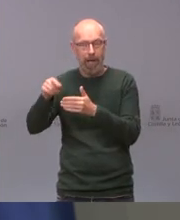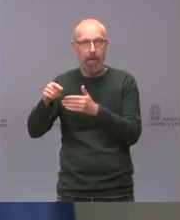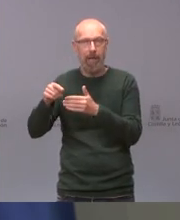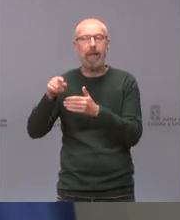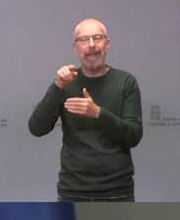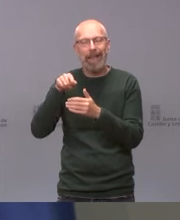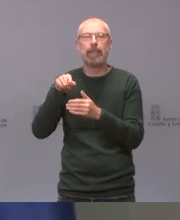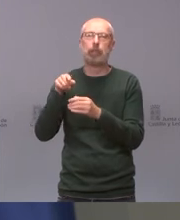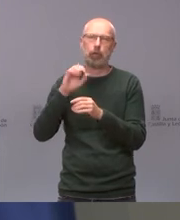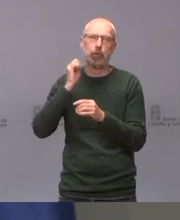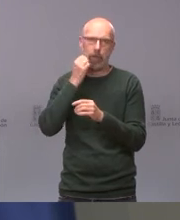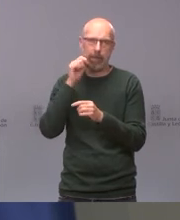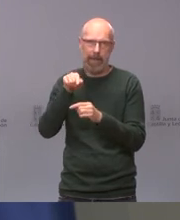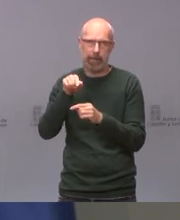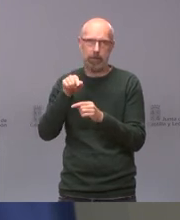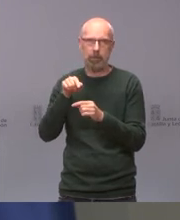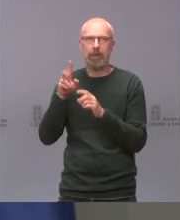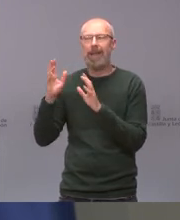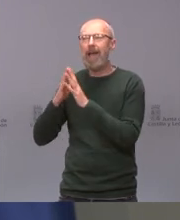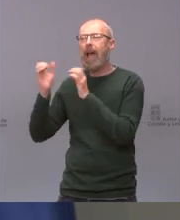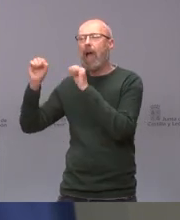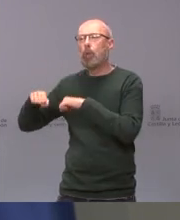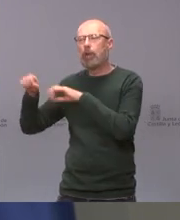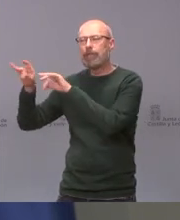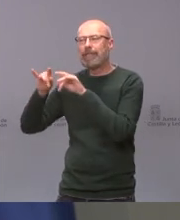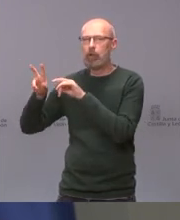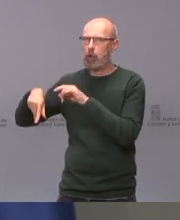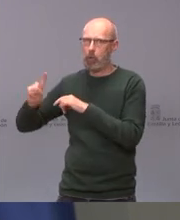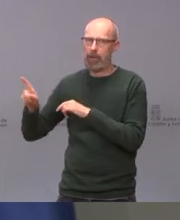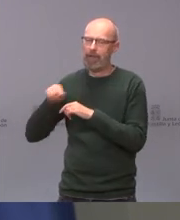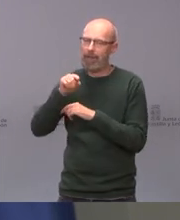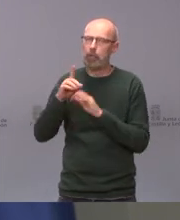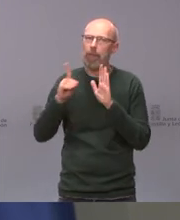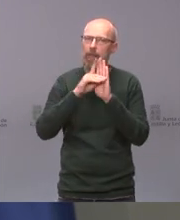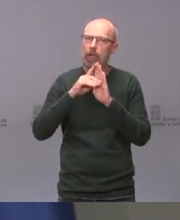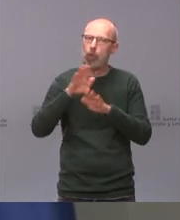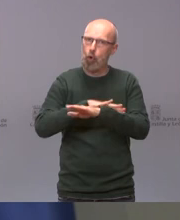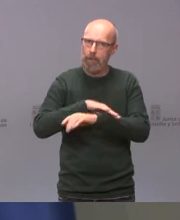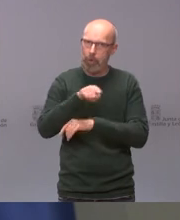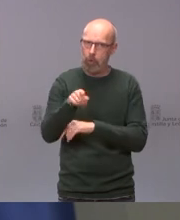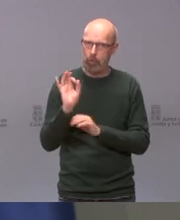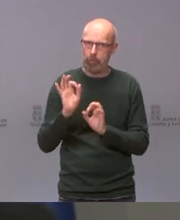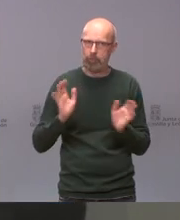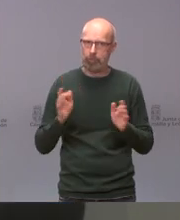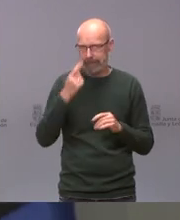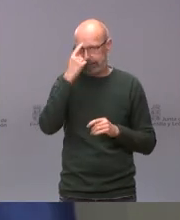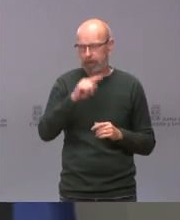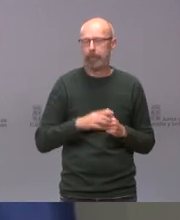es una cosa que es una decisión, es un decreto del Gobierno, como usted muy bien